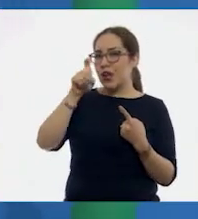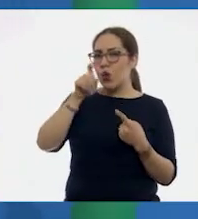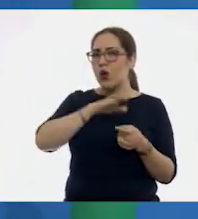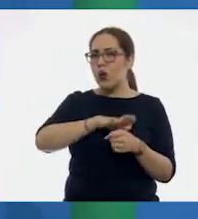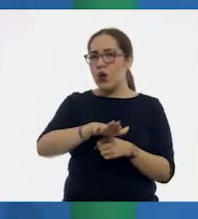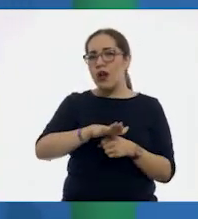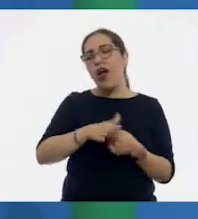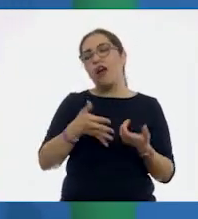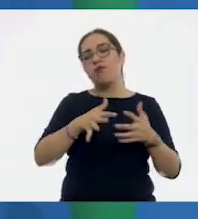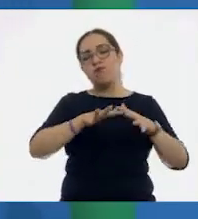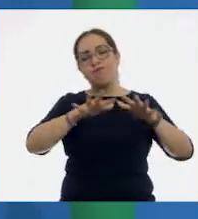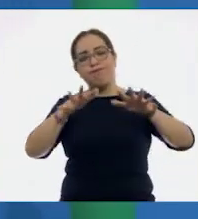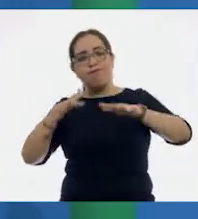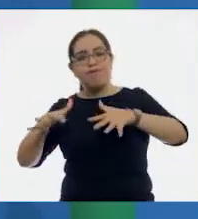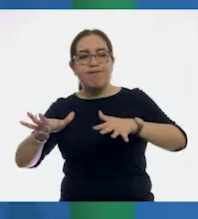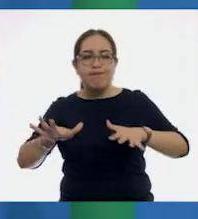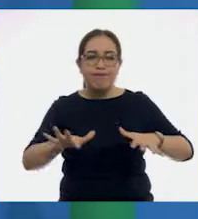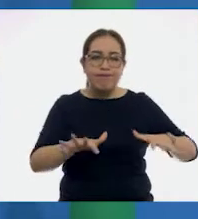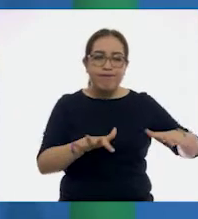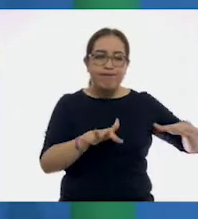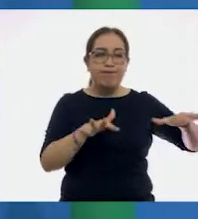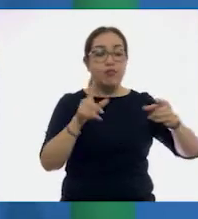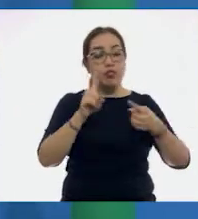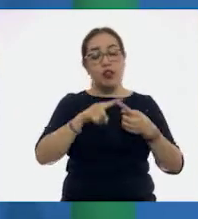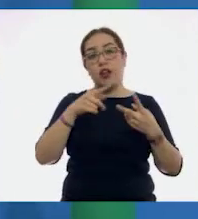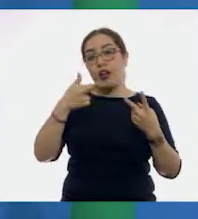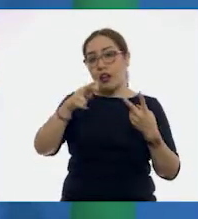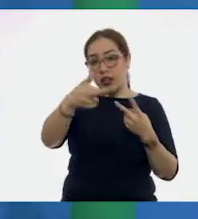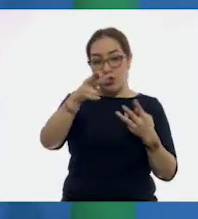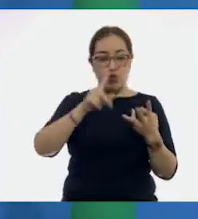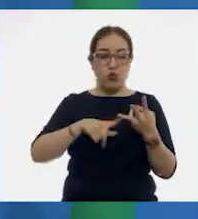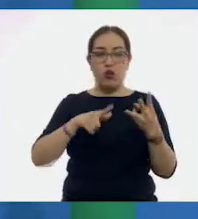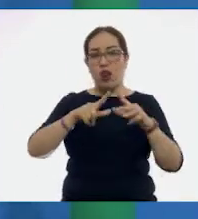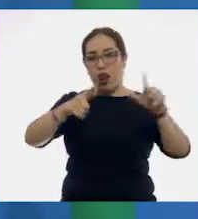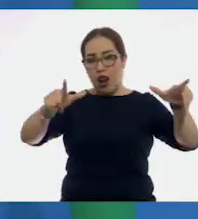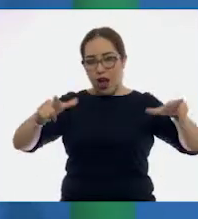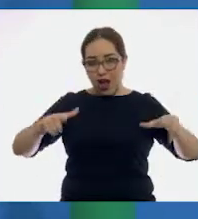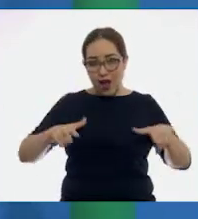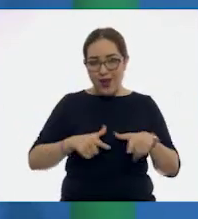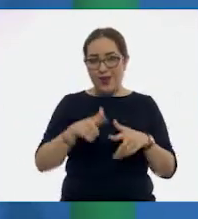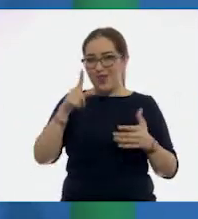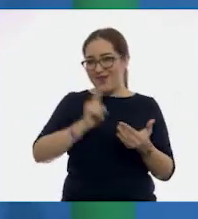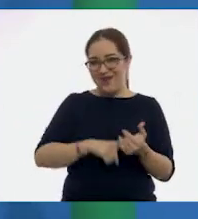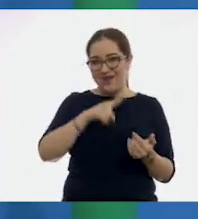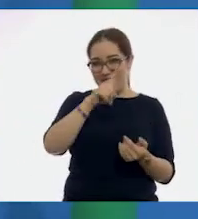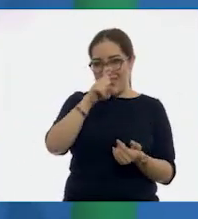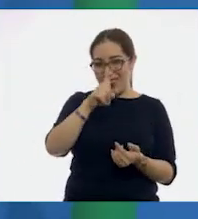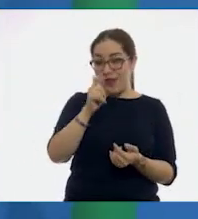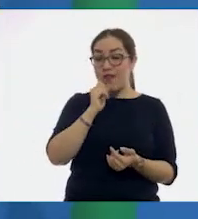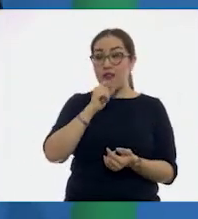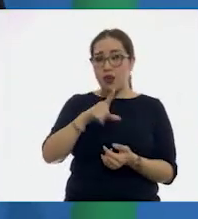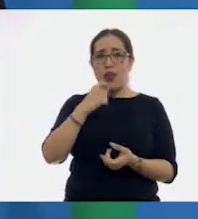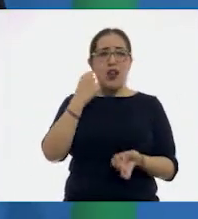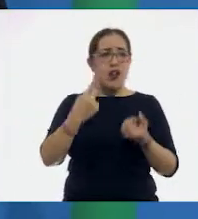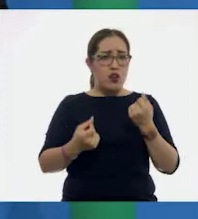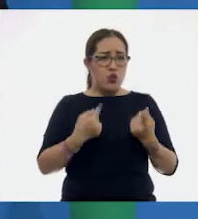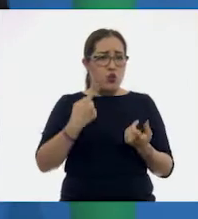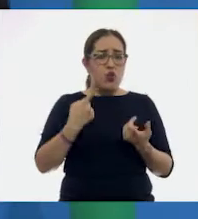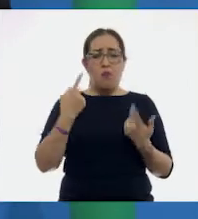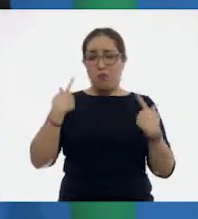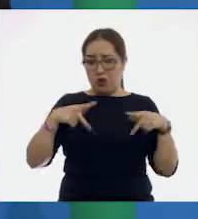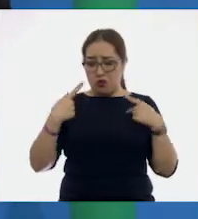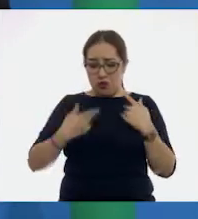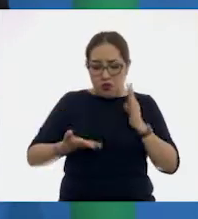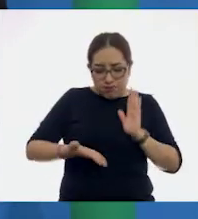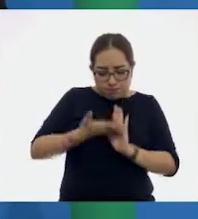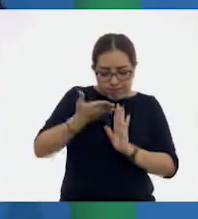los océanos, los mares, los ríos, los lagos, las lagunas y también los acuarios hechos por las